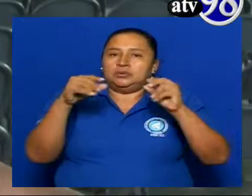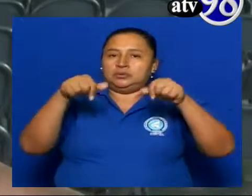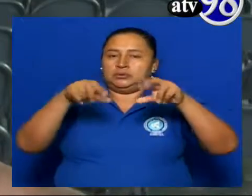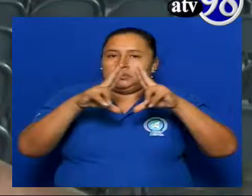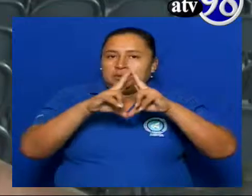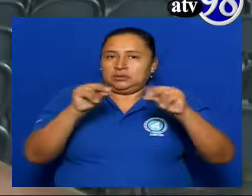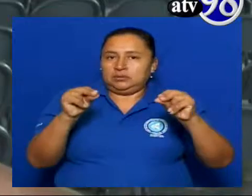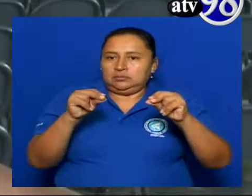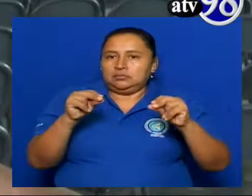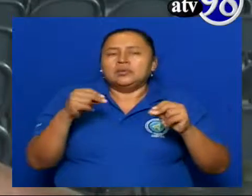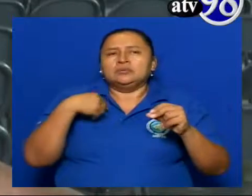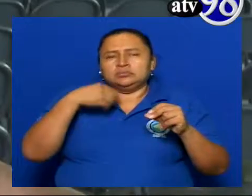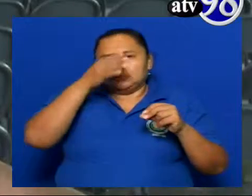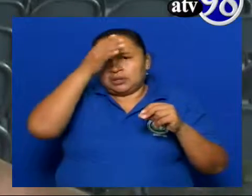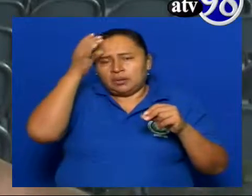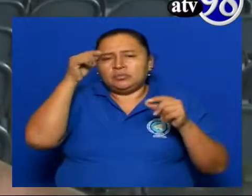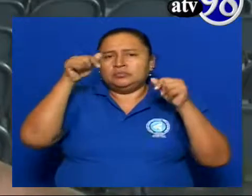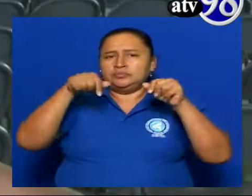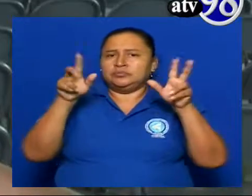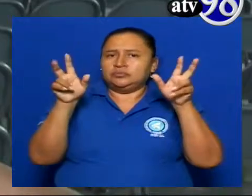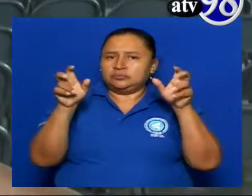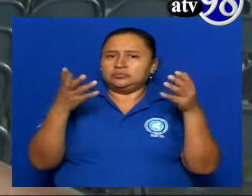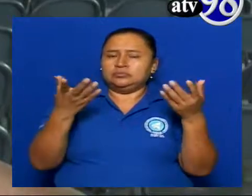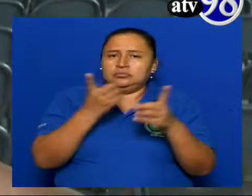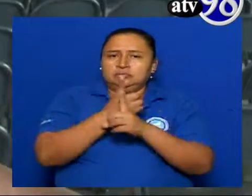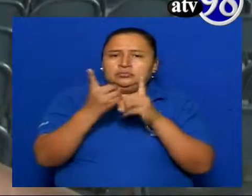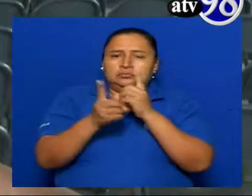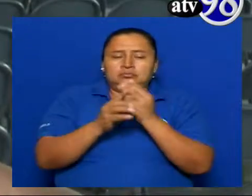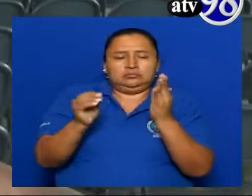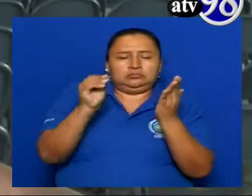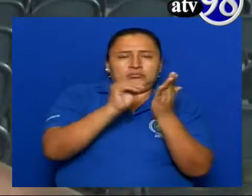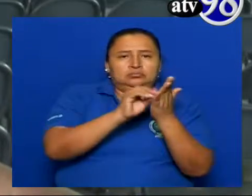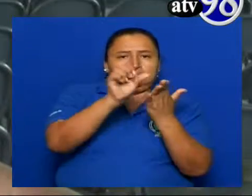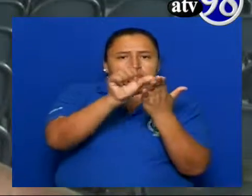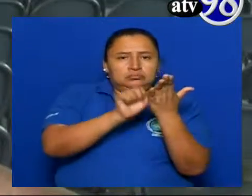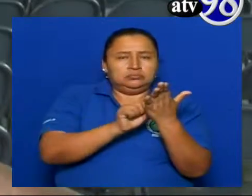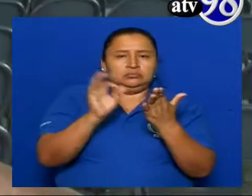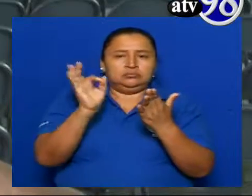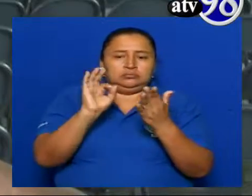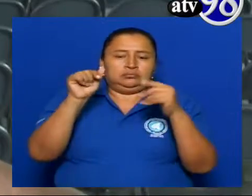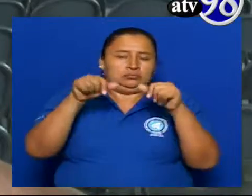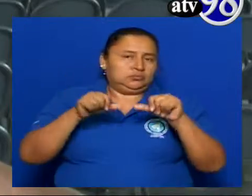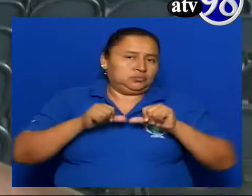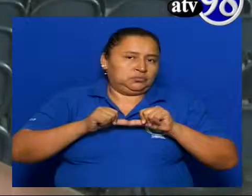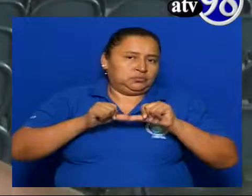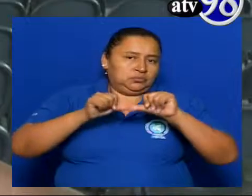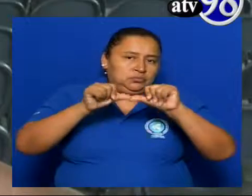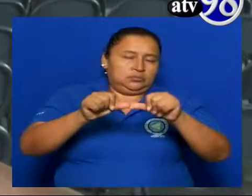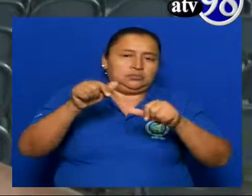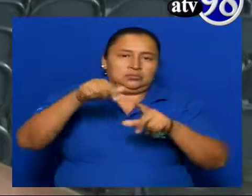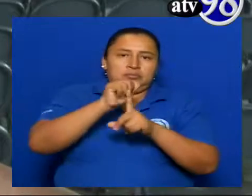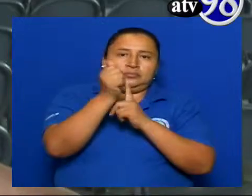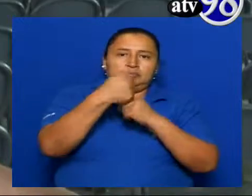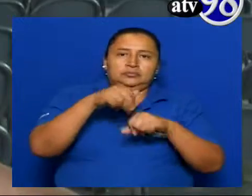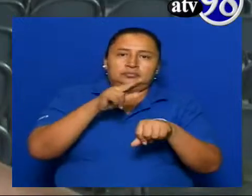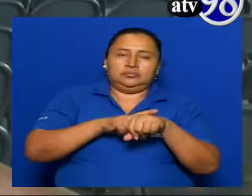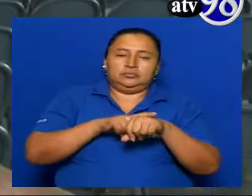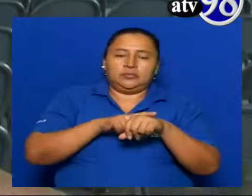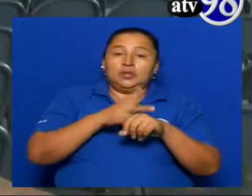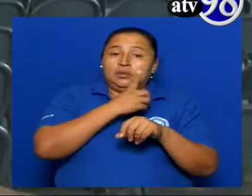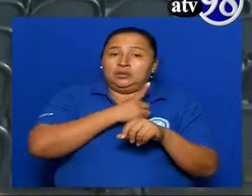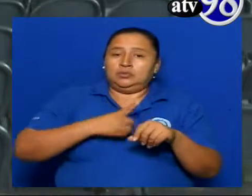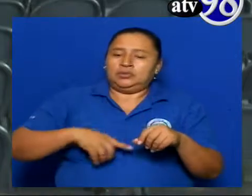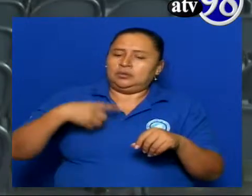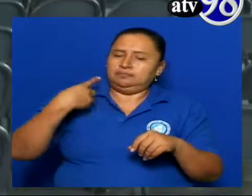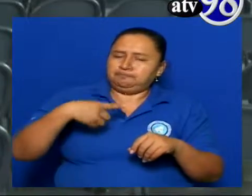Nicaragua. Y creemos que esos son temas que deben de estar en nuestra agenda permanente como Asamblea Nacional, nosotros como diputados, trabajar